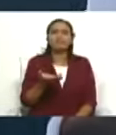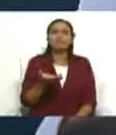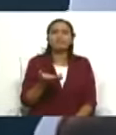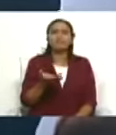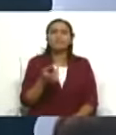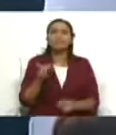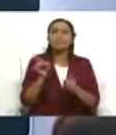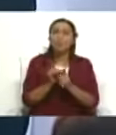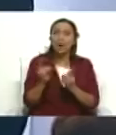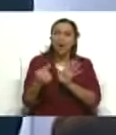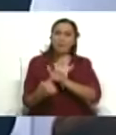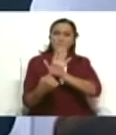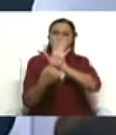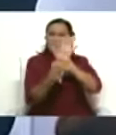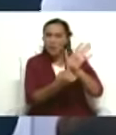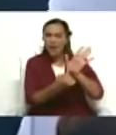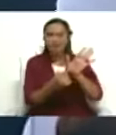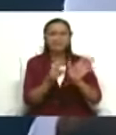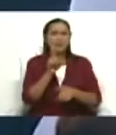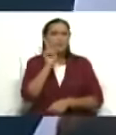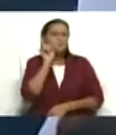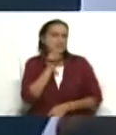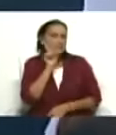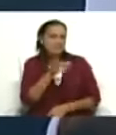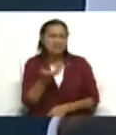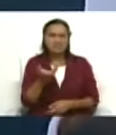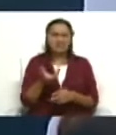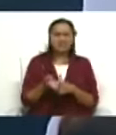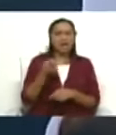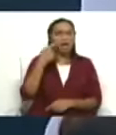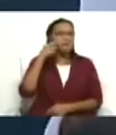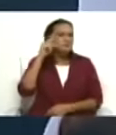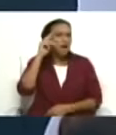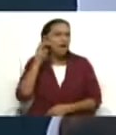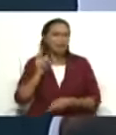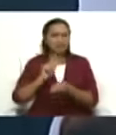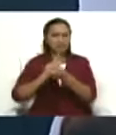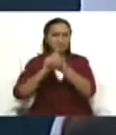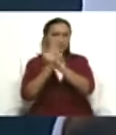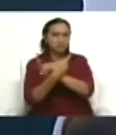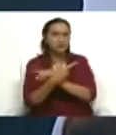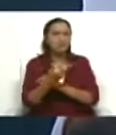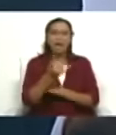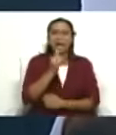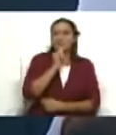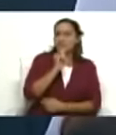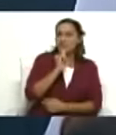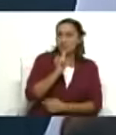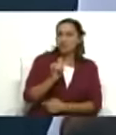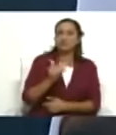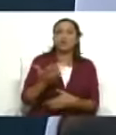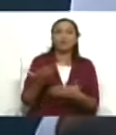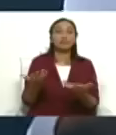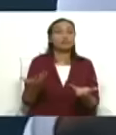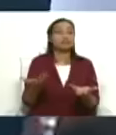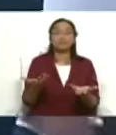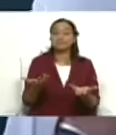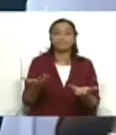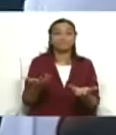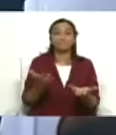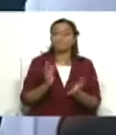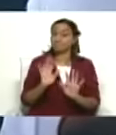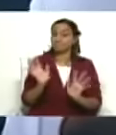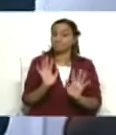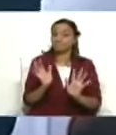mentiras tergiversar, torcer, cambiar lo que de manera inevitable e ineludible es el